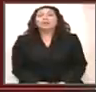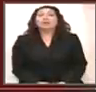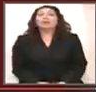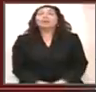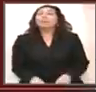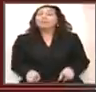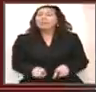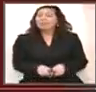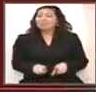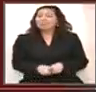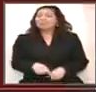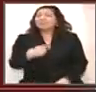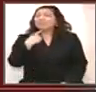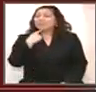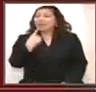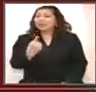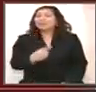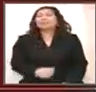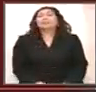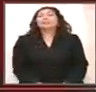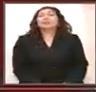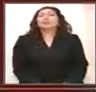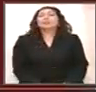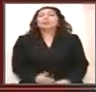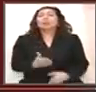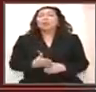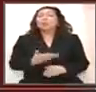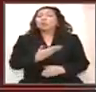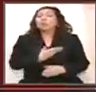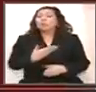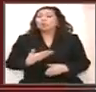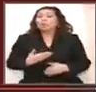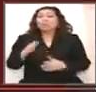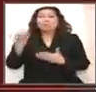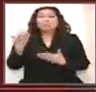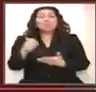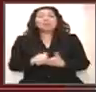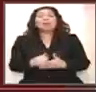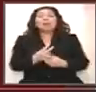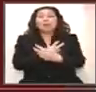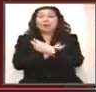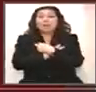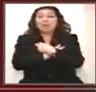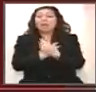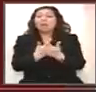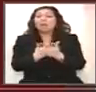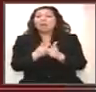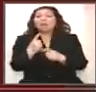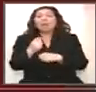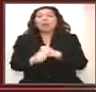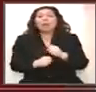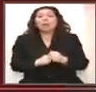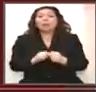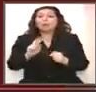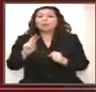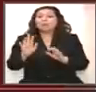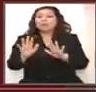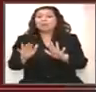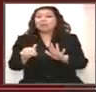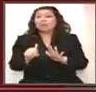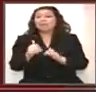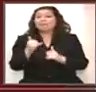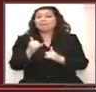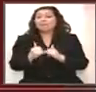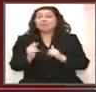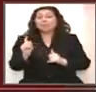Se ha establecido también el asistir técnicamente a los gobiernos locales de Piura, Lambayeque y La Libertad para el año 2016, a